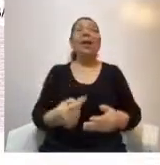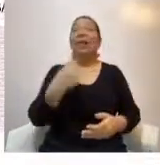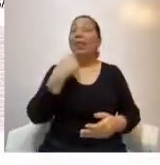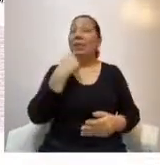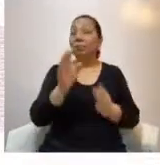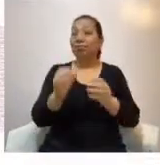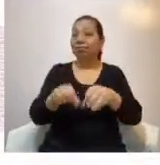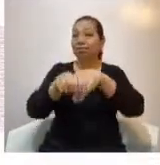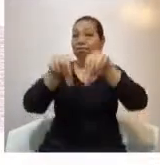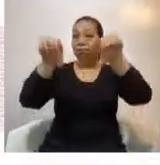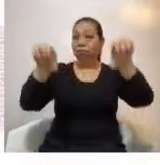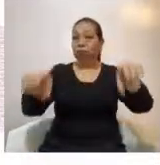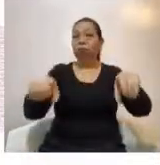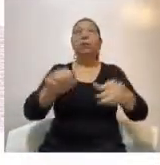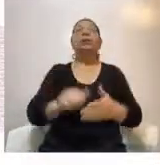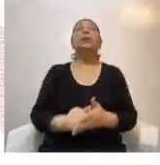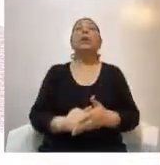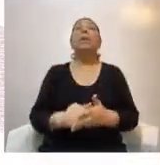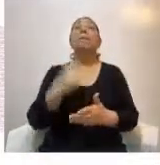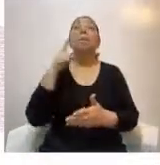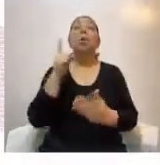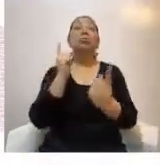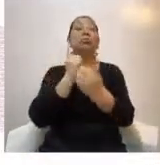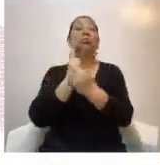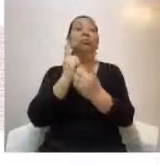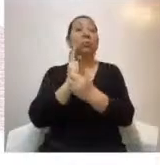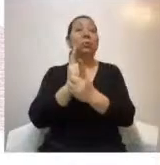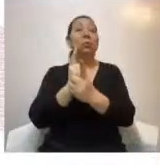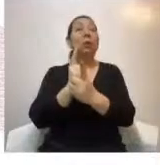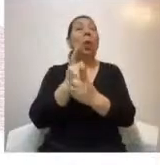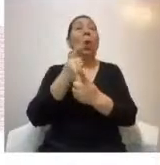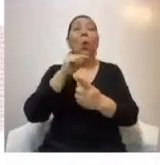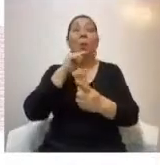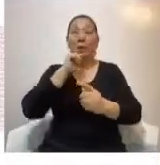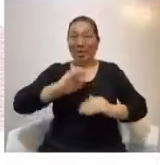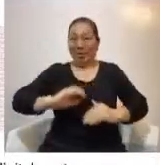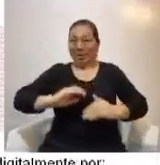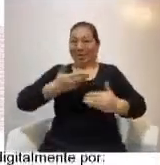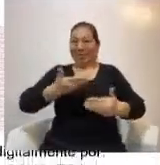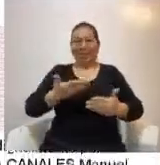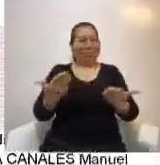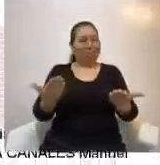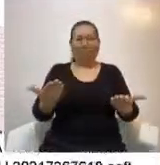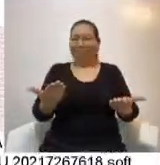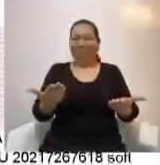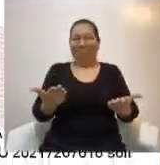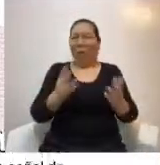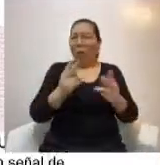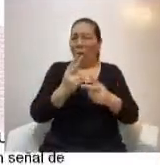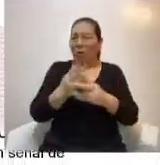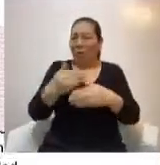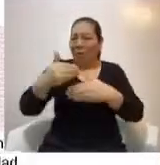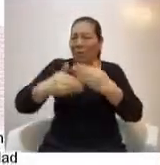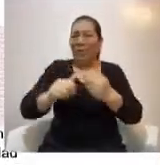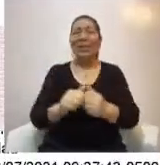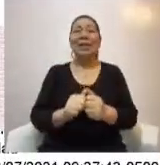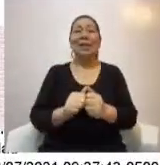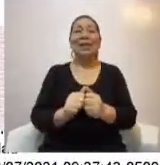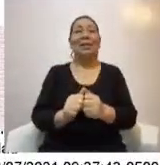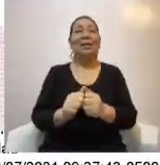tribunal señala que la separación de la demandante por encontrarse ella en estado de gestación resultó ser una medida